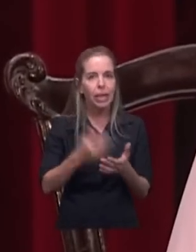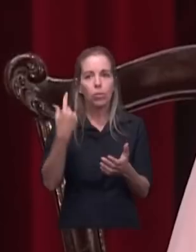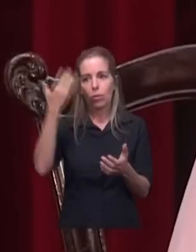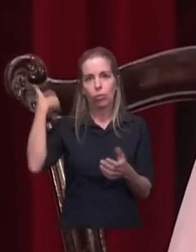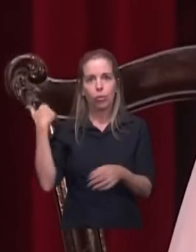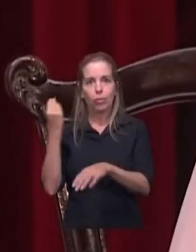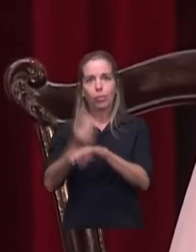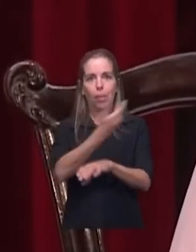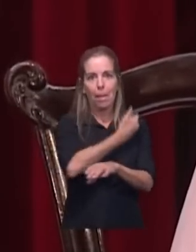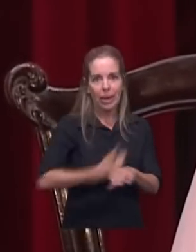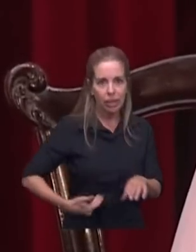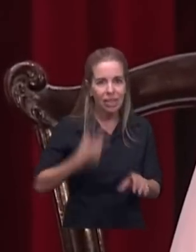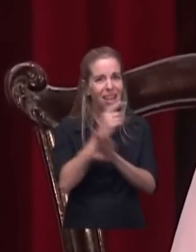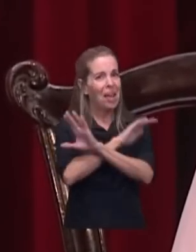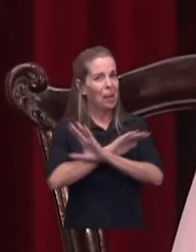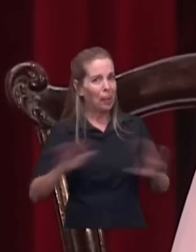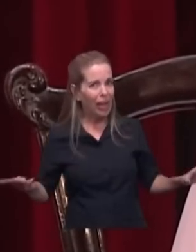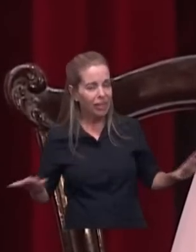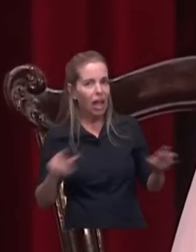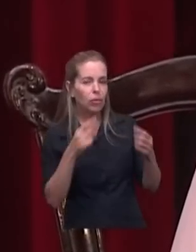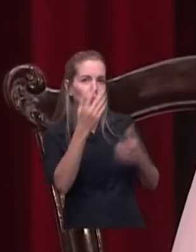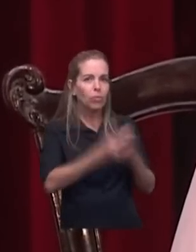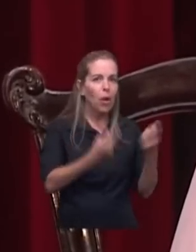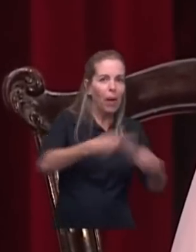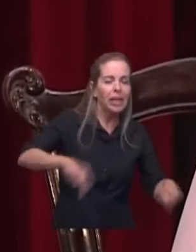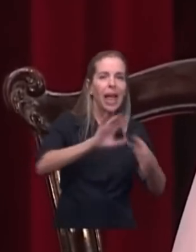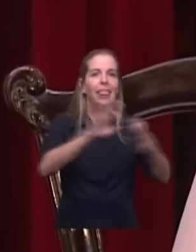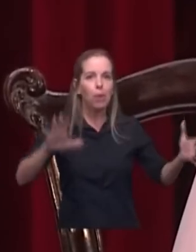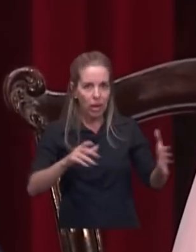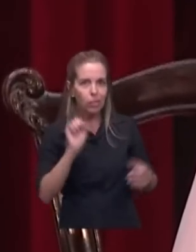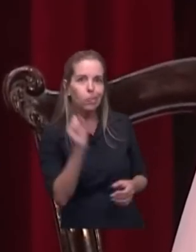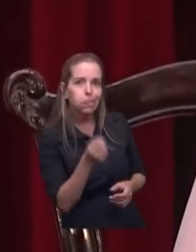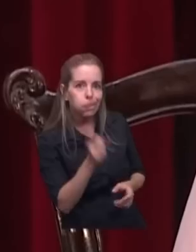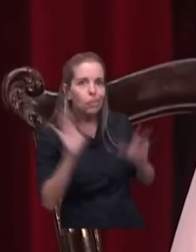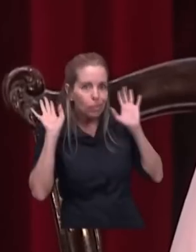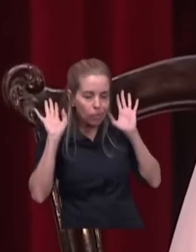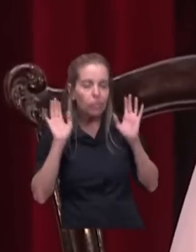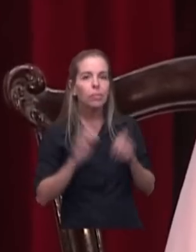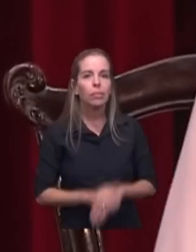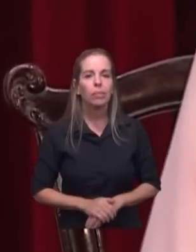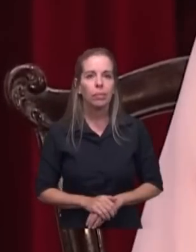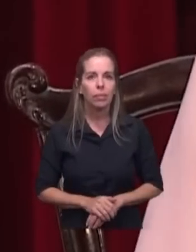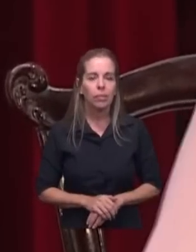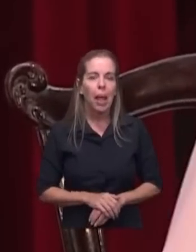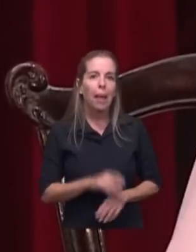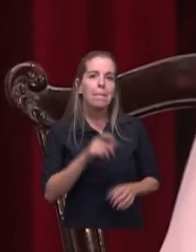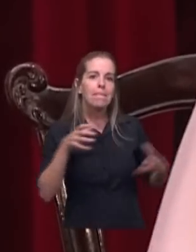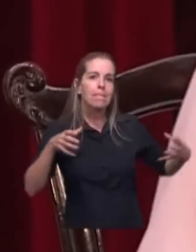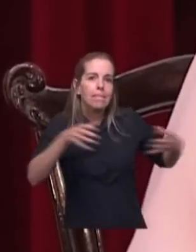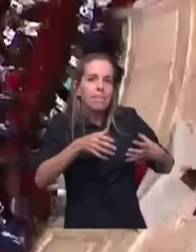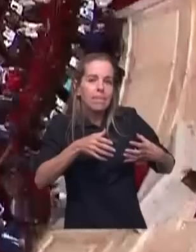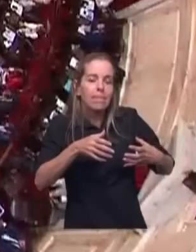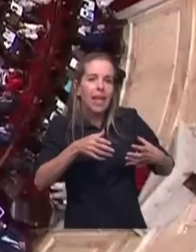que pondría fin a los sótanos de la democracia. Lo hice. El personal de inteligencia del